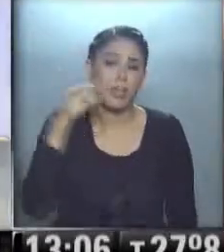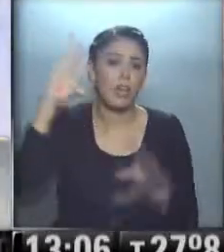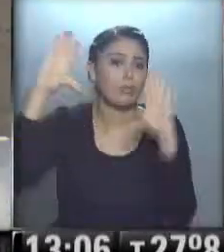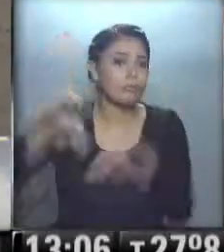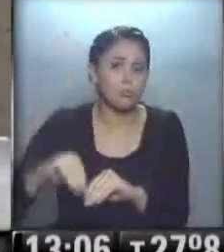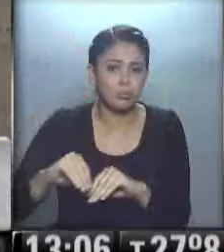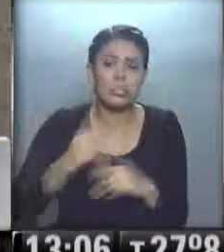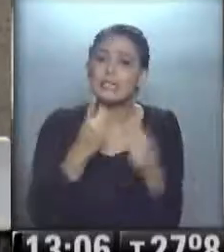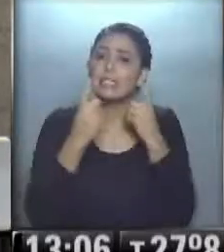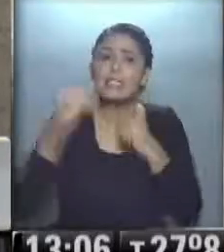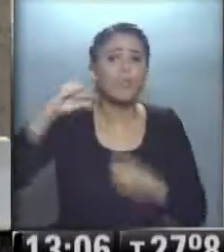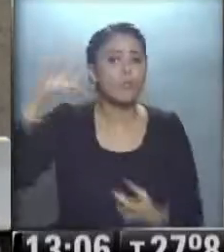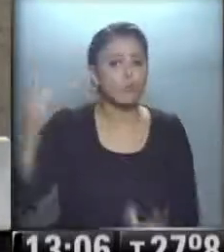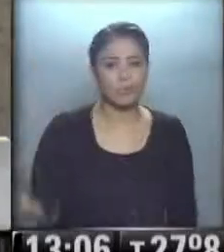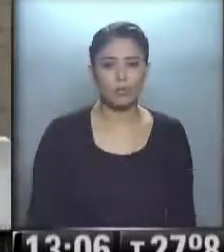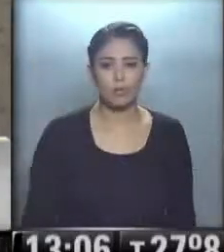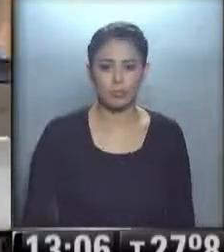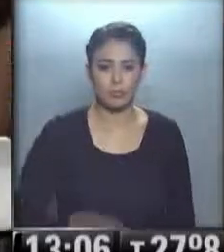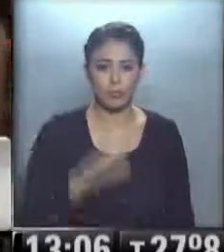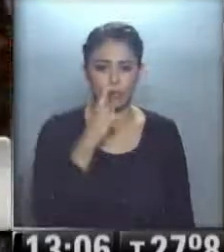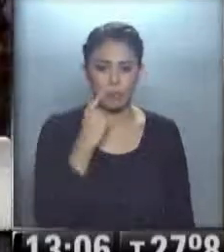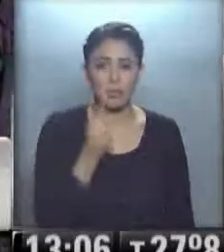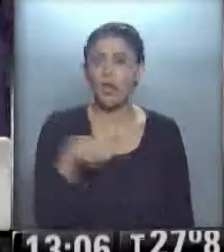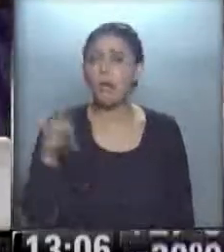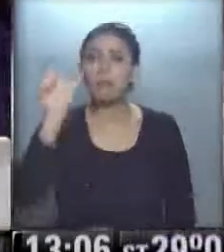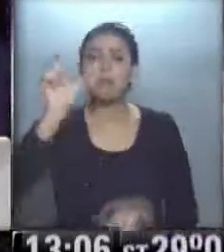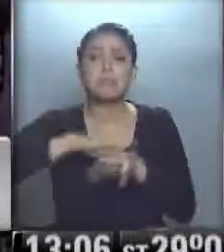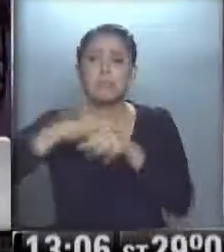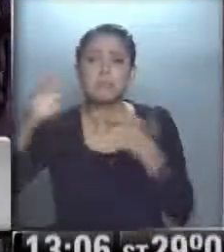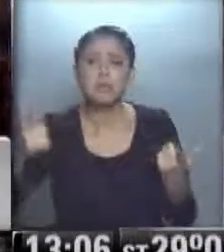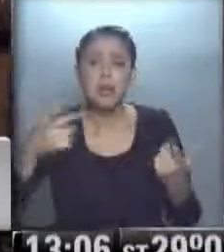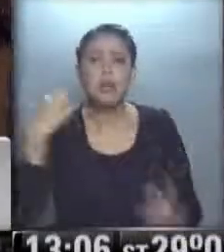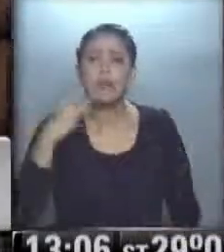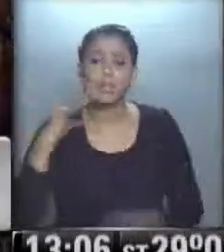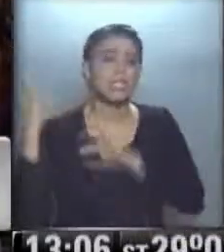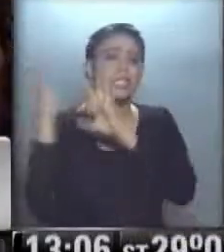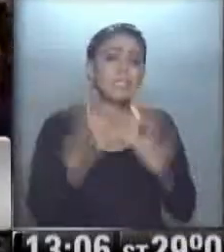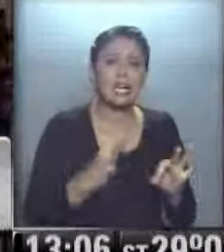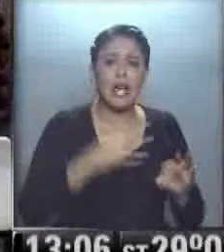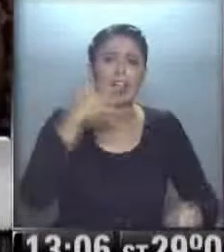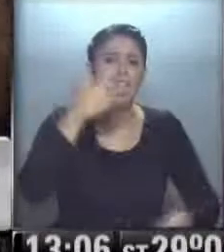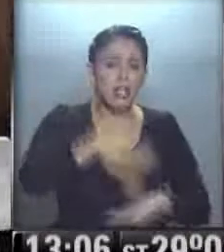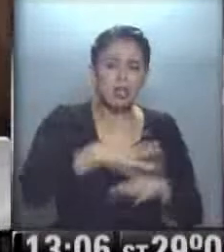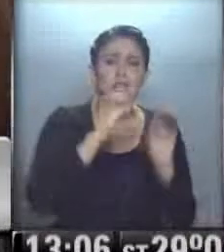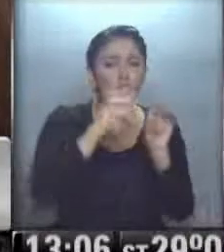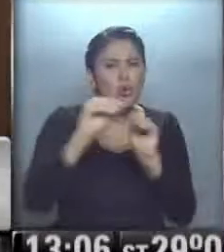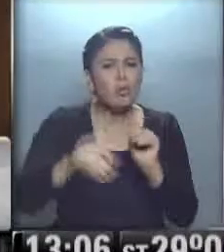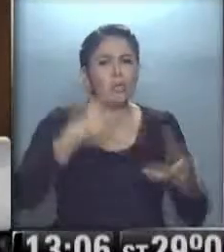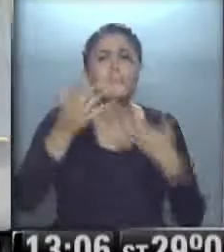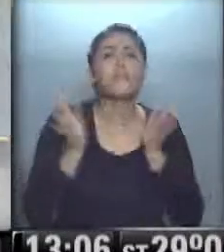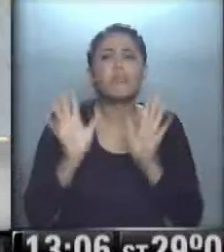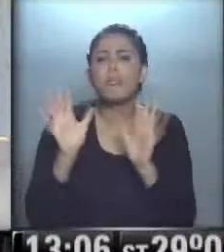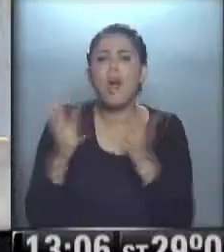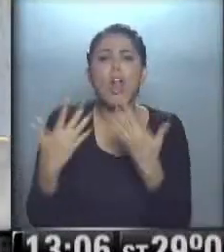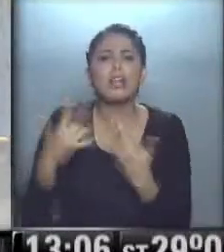Necesitamos urgente que nos den luz. No se hacen cargo de nada y uno tiene que llegar a esto, llenarse de humo, ensuciar las calles y molestar a los demás. Para